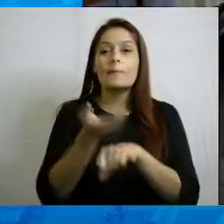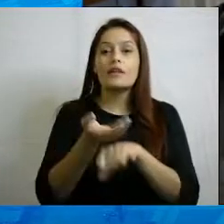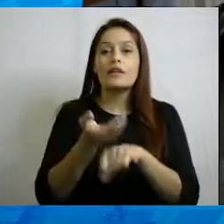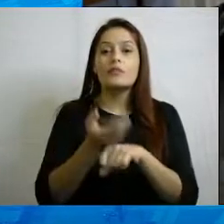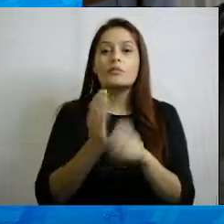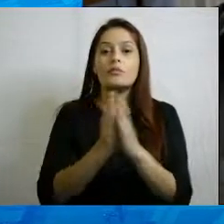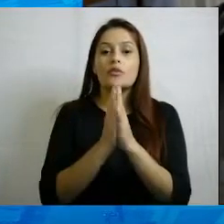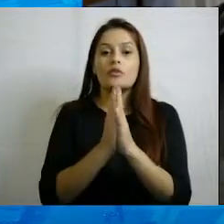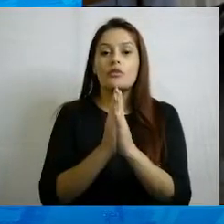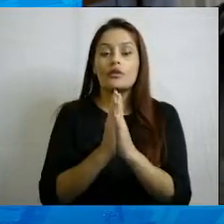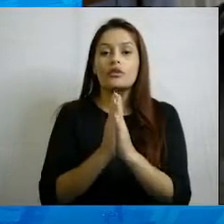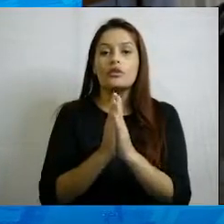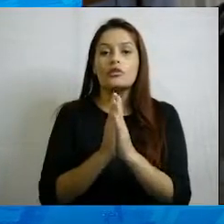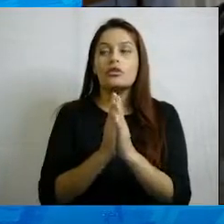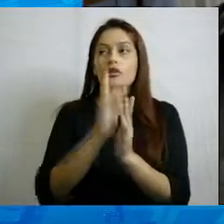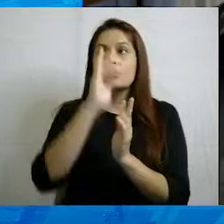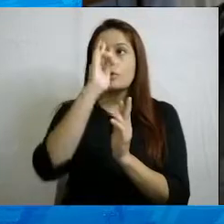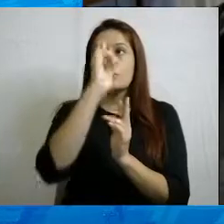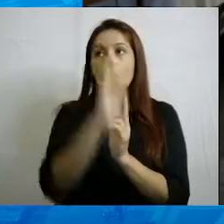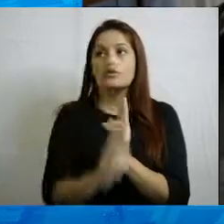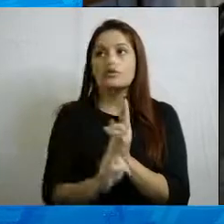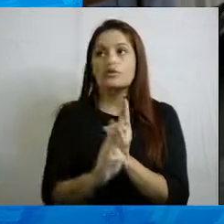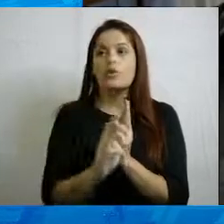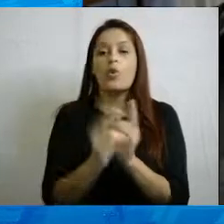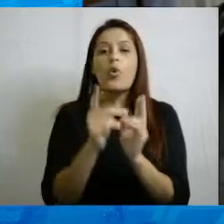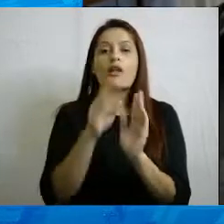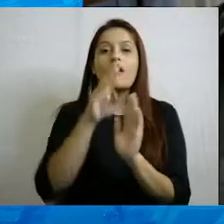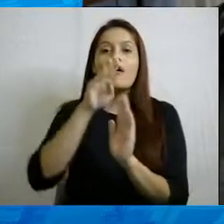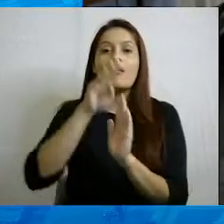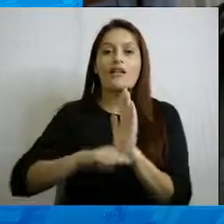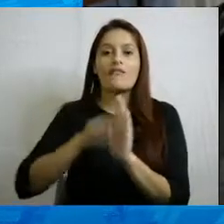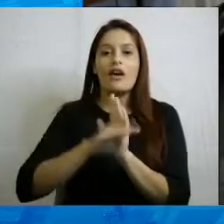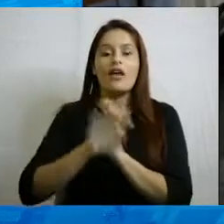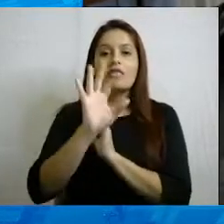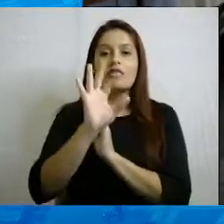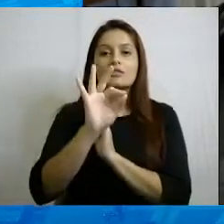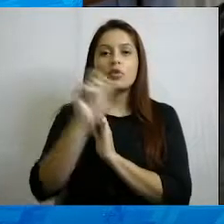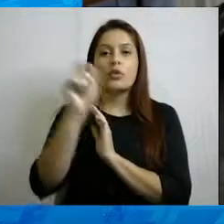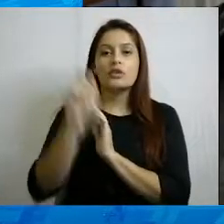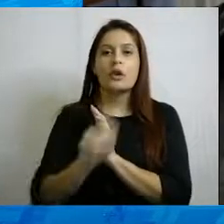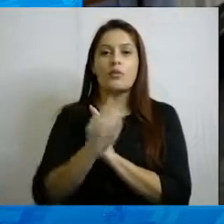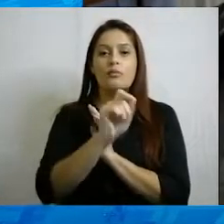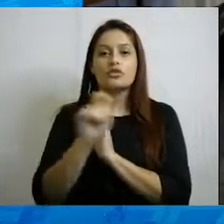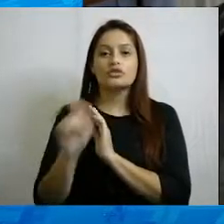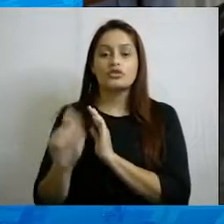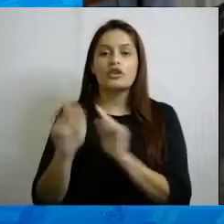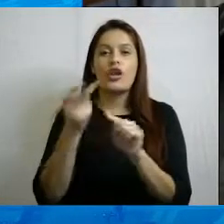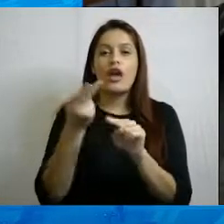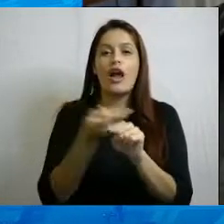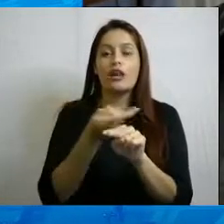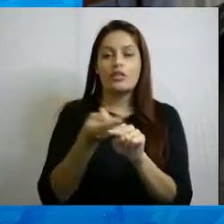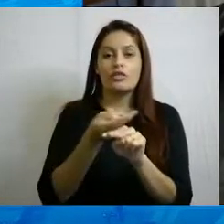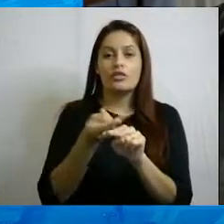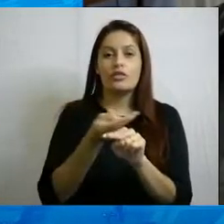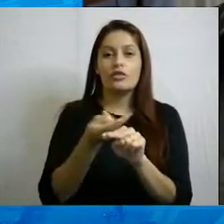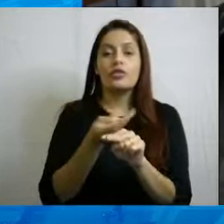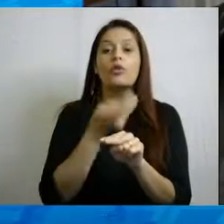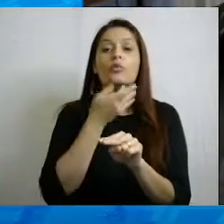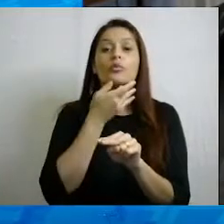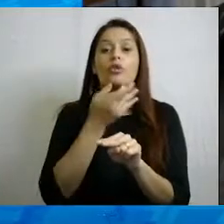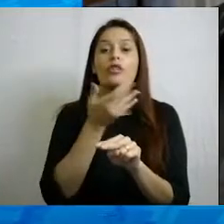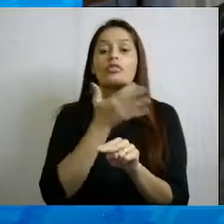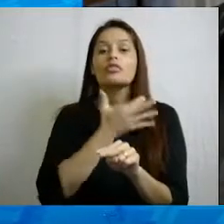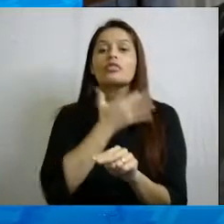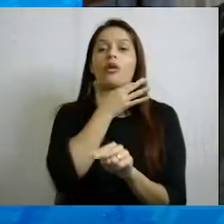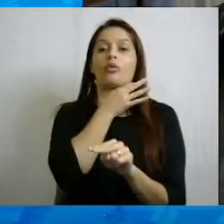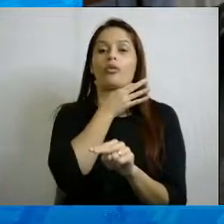considere respetuosamente, una rebaja del 50% en el canon de arriendo por lo que se adeuda